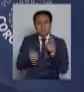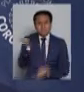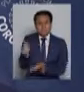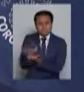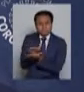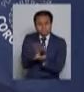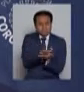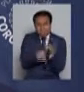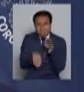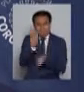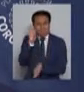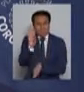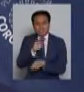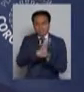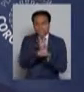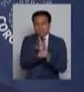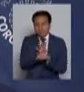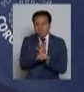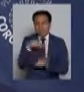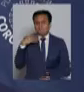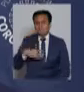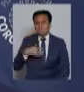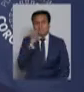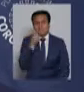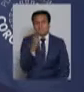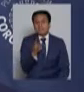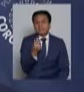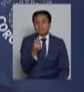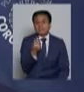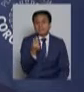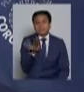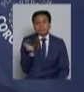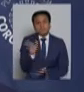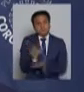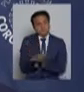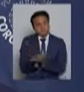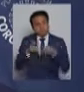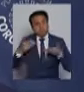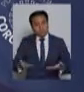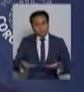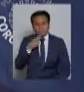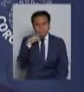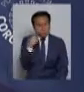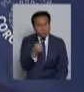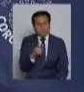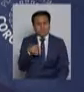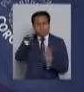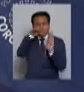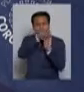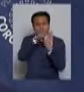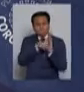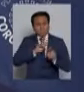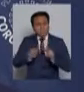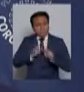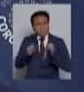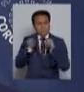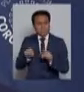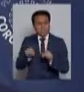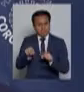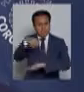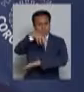fallecidos producto del COVID-19. Serían 13 hasta el momento. Preguntarle qué medidas se van a tomar en